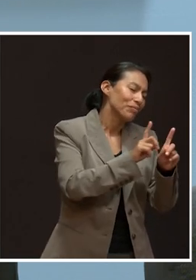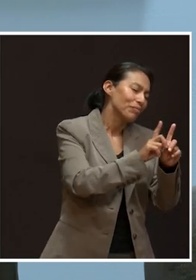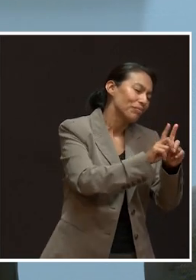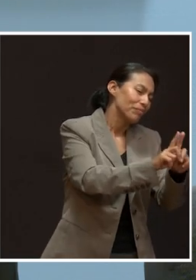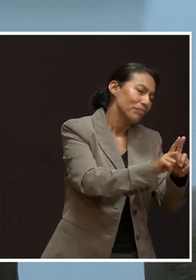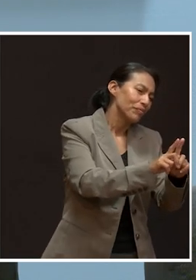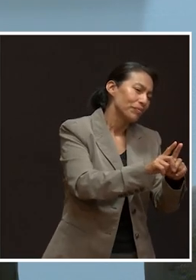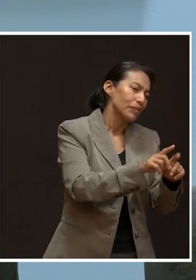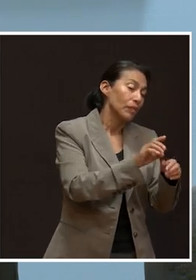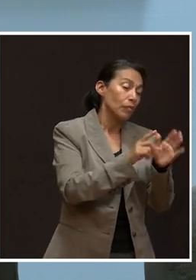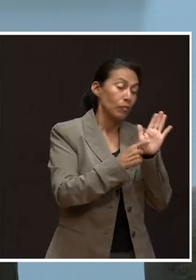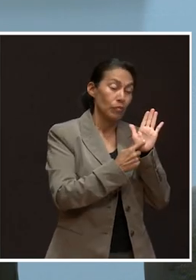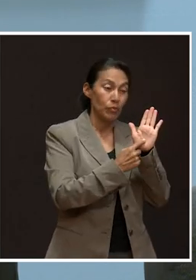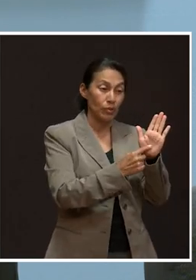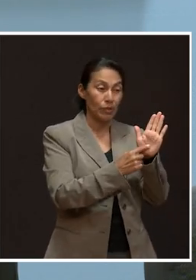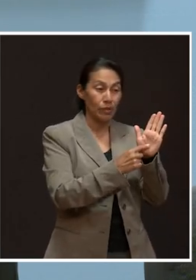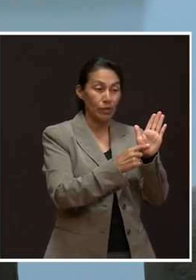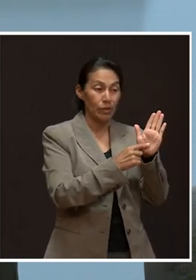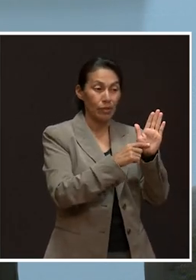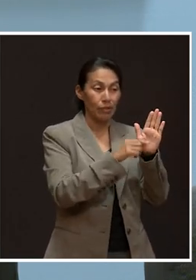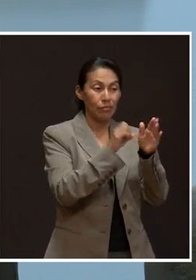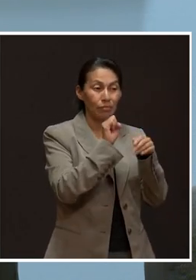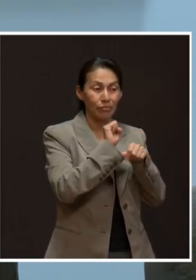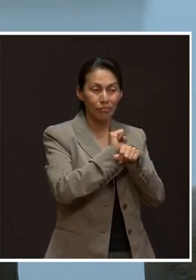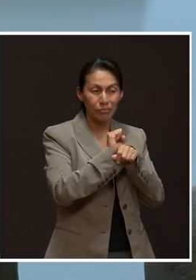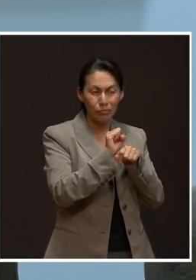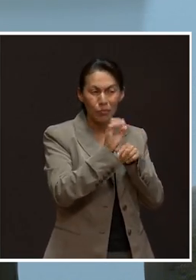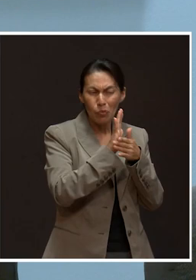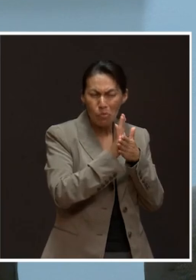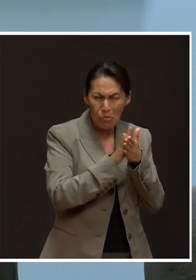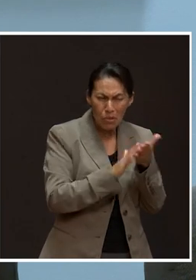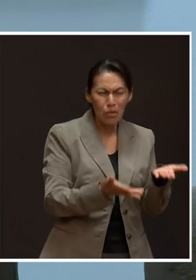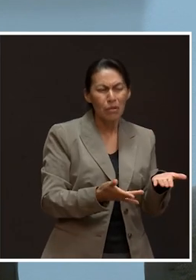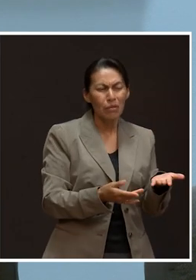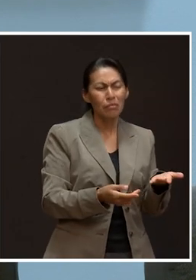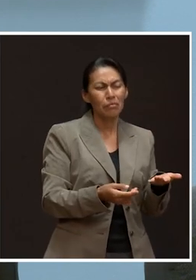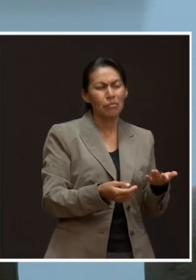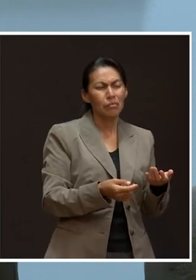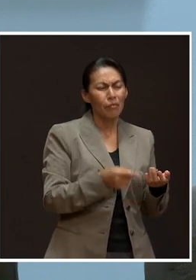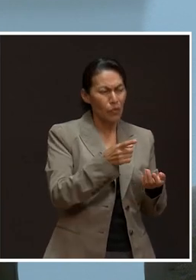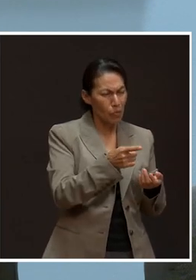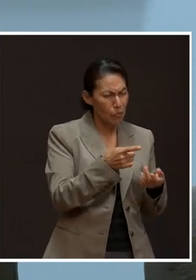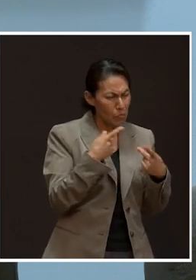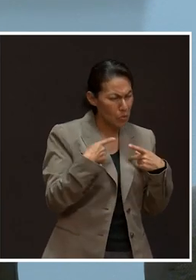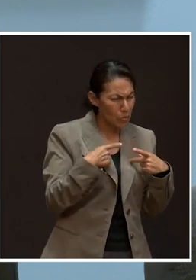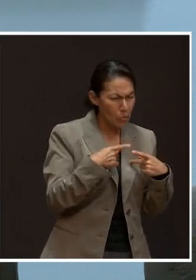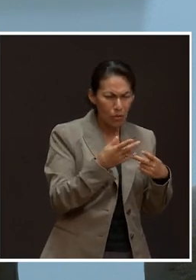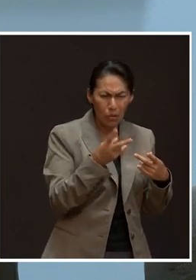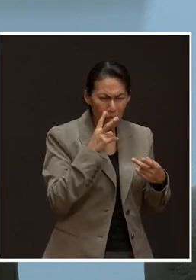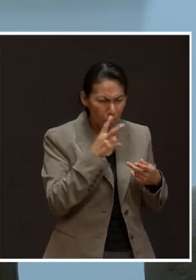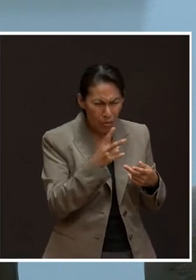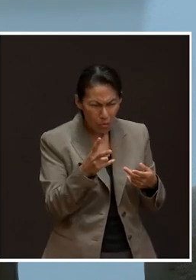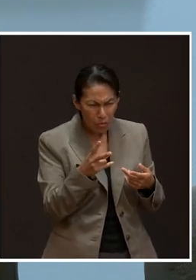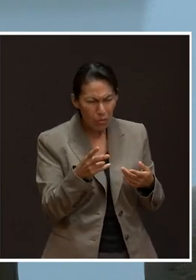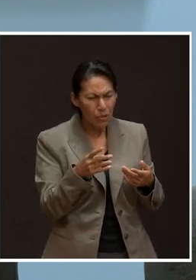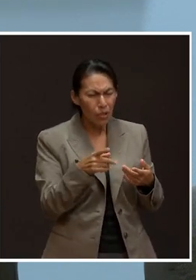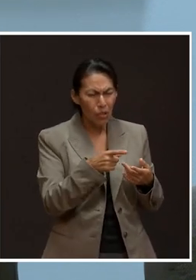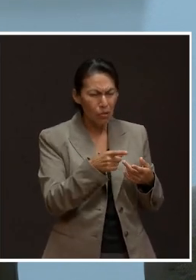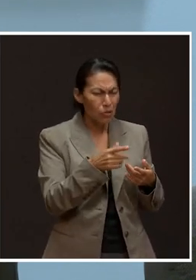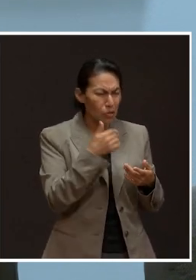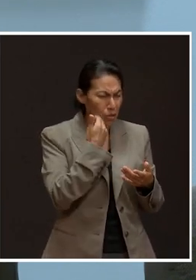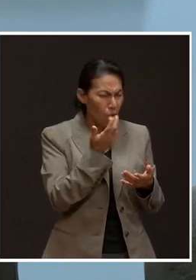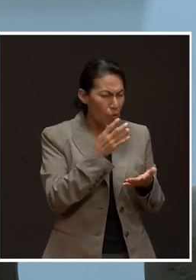con algo sencillísimo. Te hizo vender, le caíste en gracia a la gente, sintió